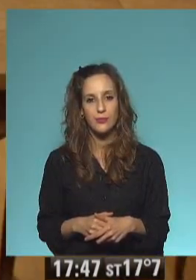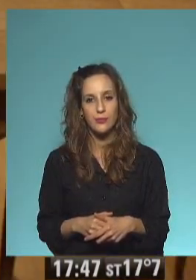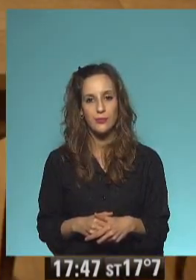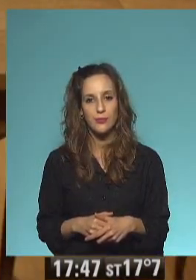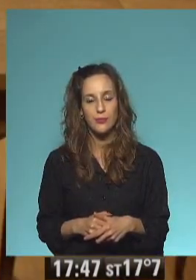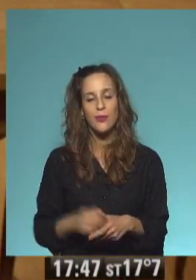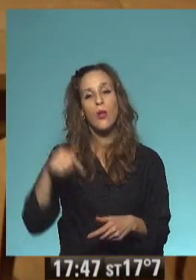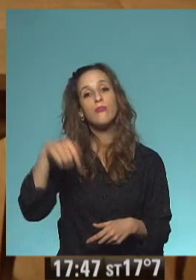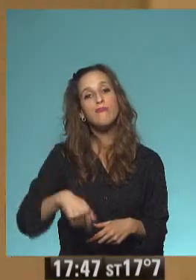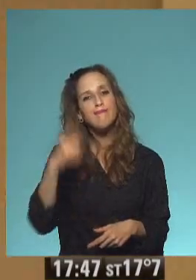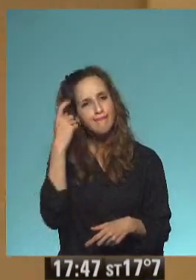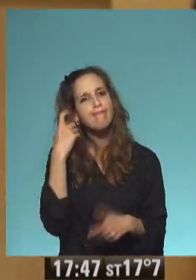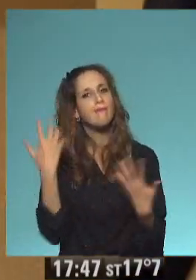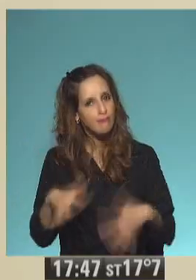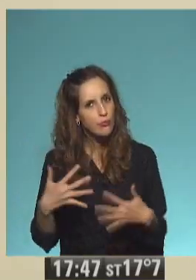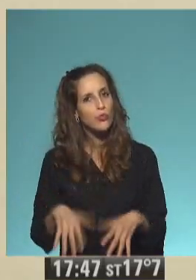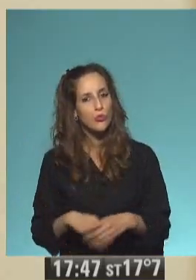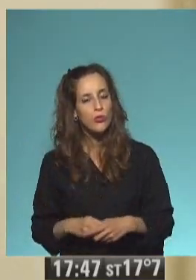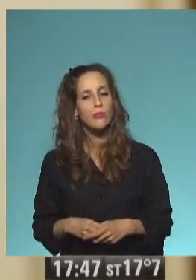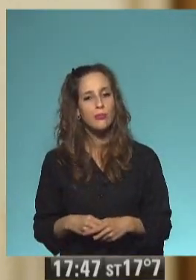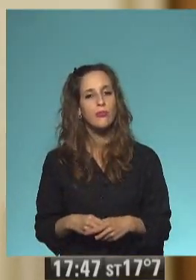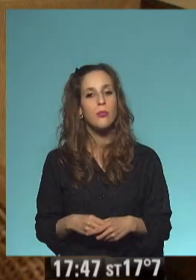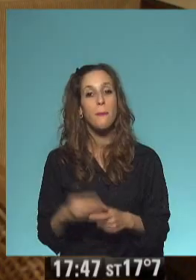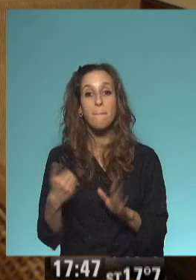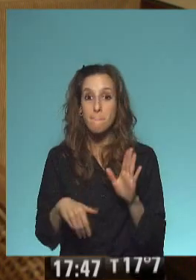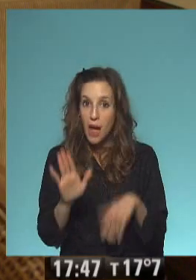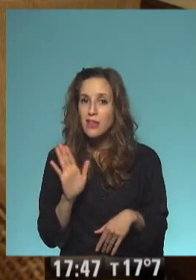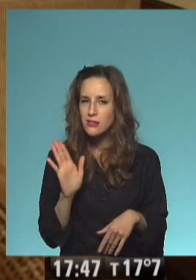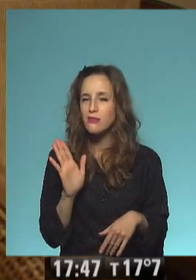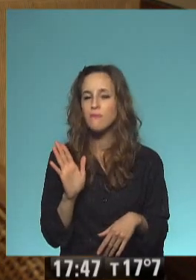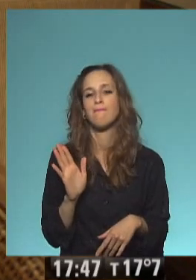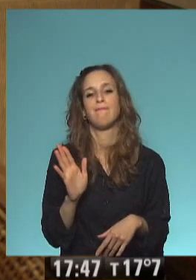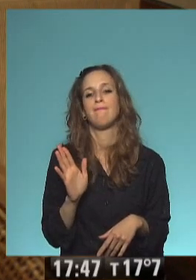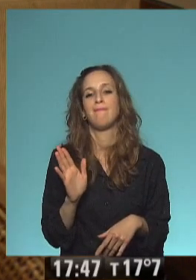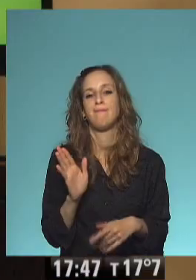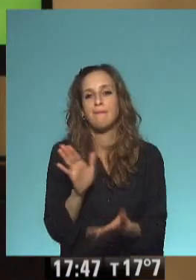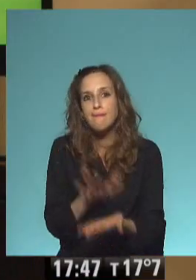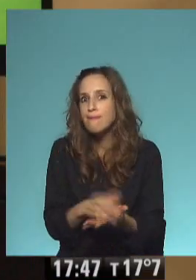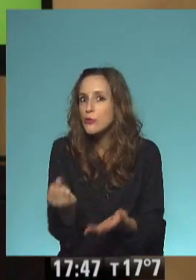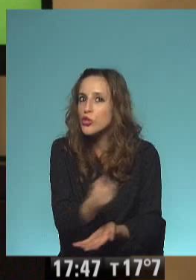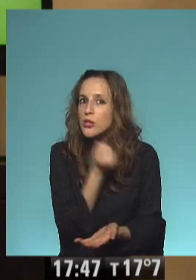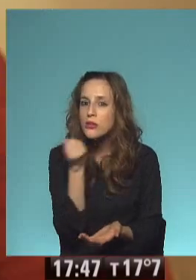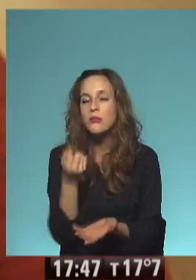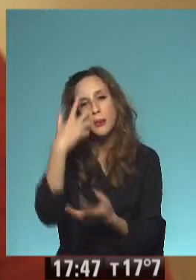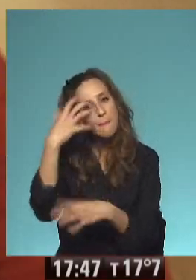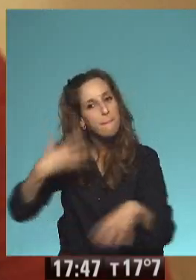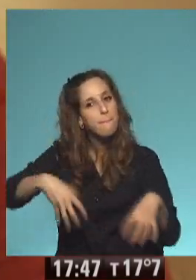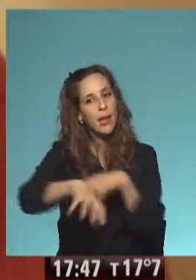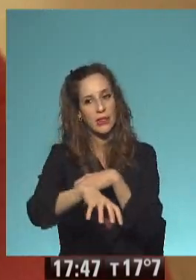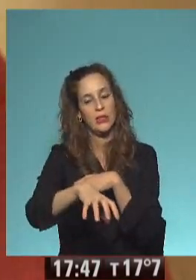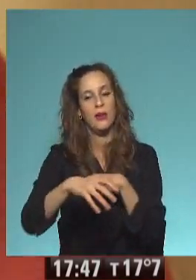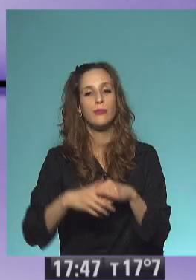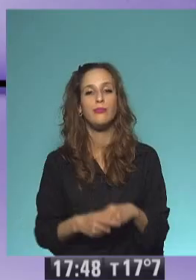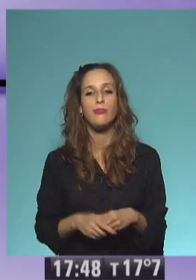Hoy aprendí un montón de cosas. Sobre todo, entendí lo importante que es la empatía. Esa